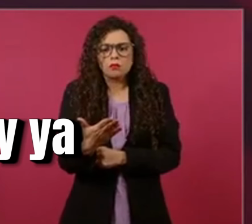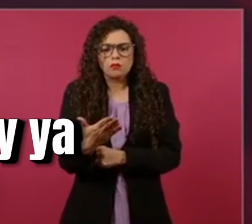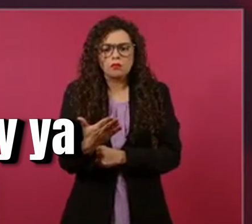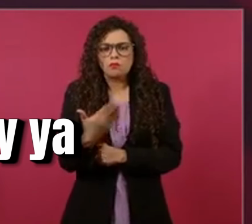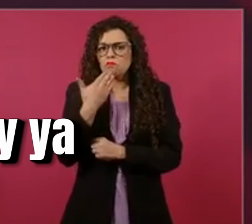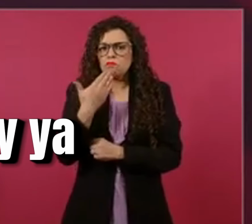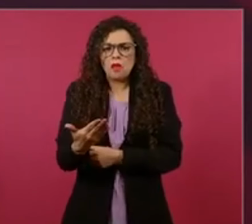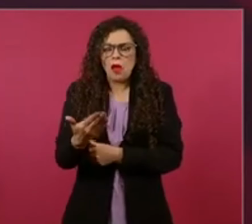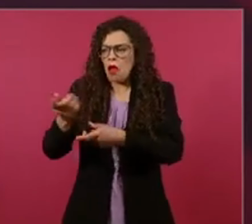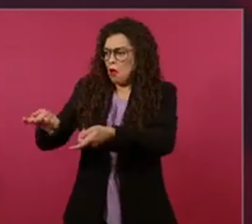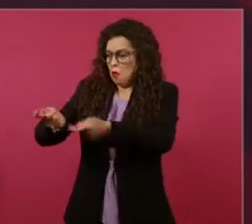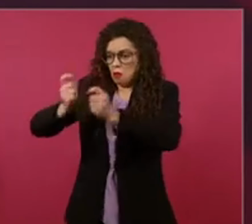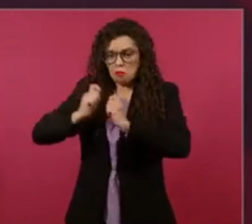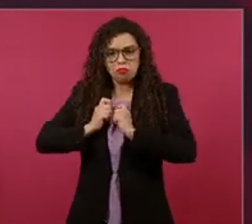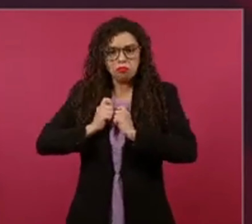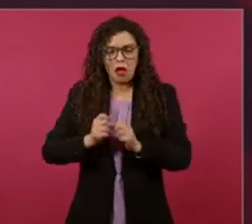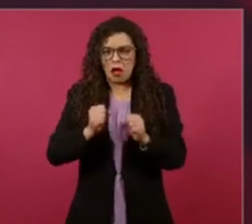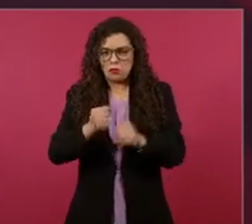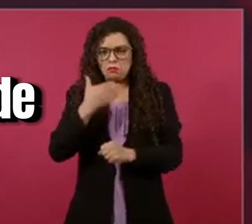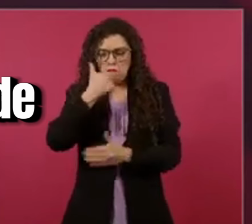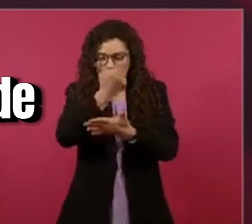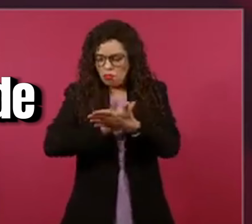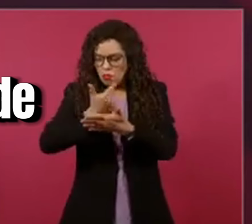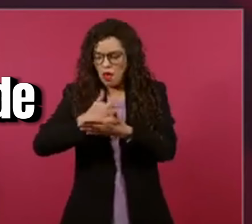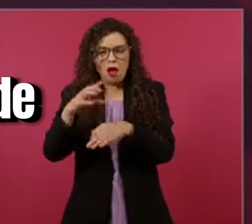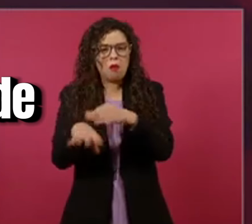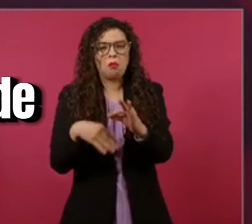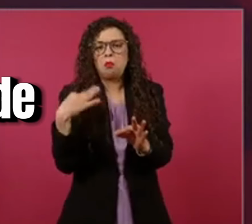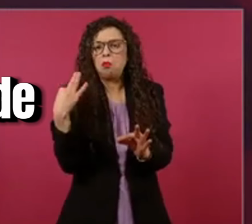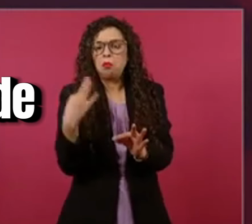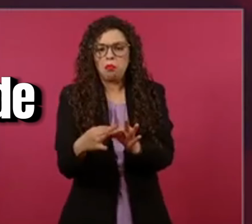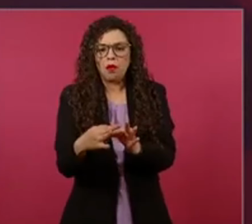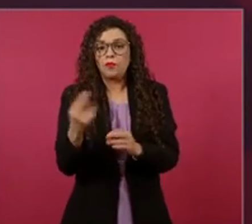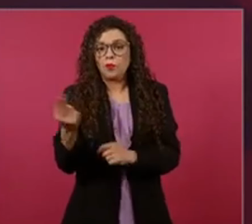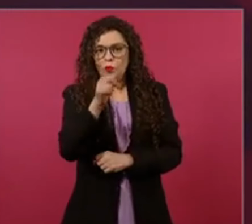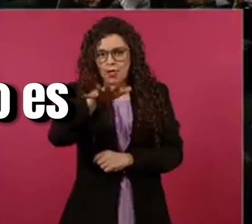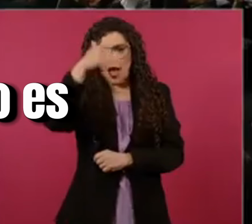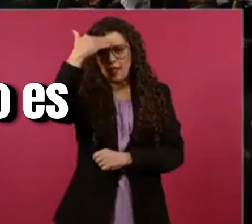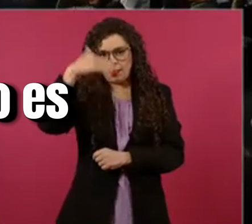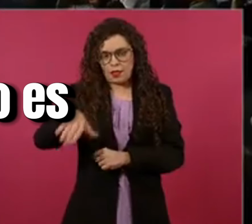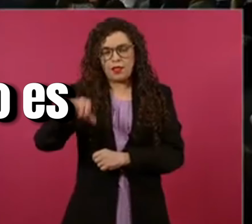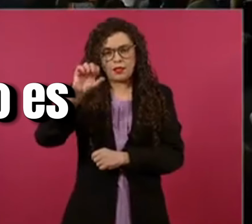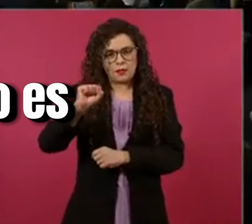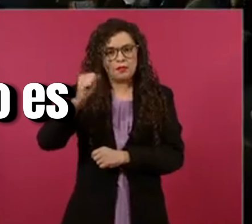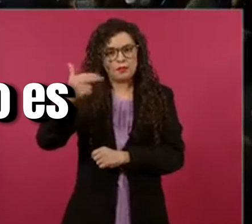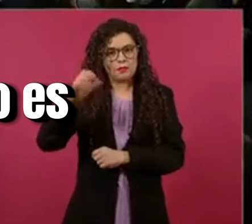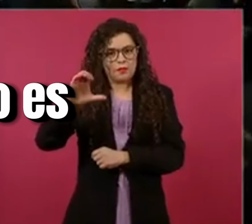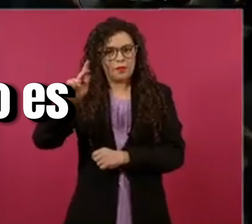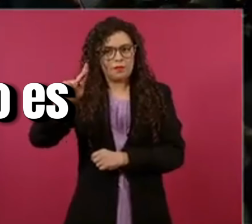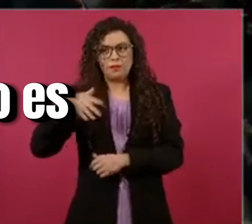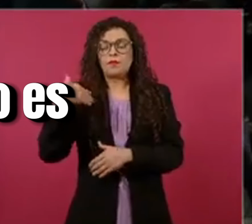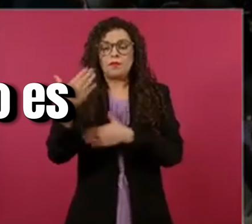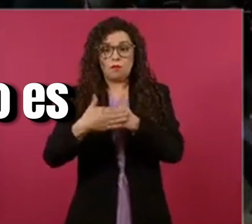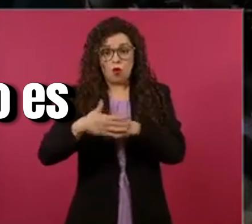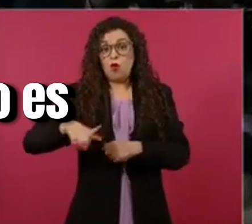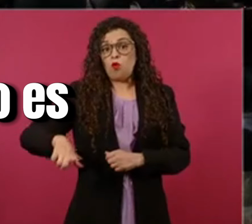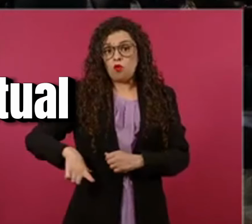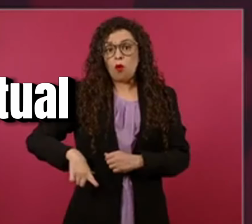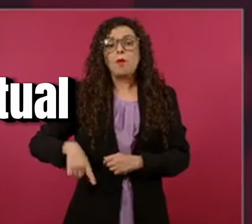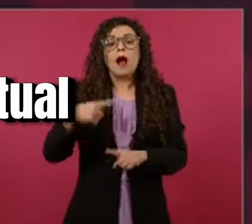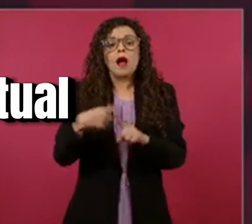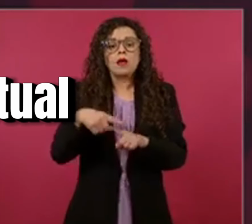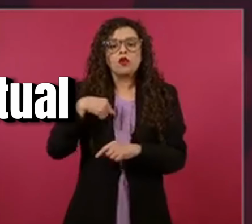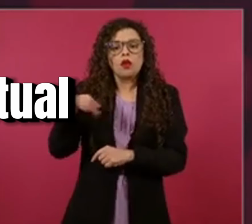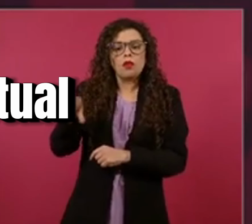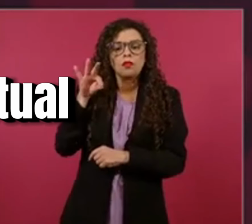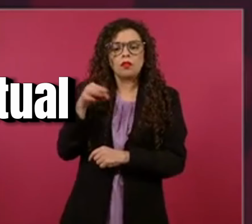muy buenas finanzas y ya habrá el momento. Ustedes ya saben que el secretario de Hacienda y Crédito Público del próximo gobierno es el